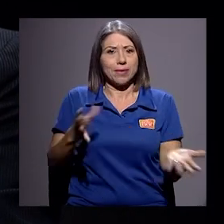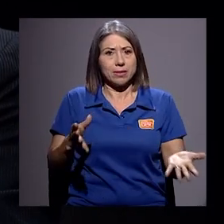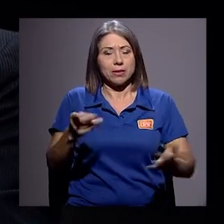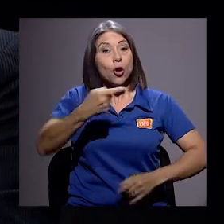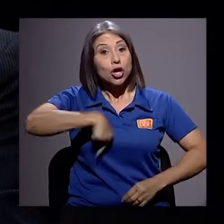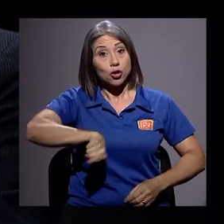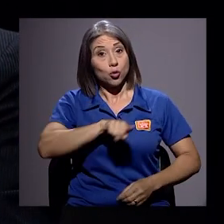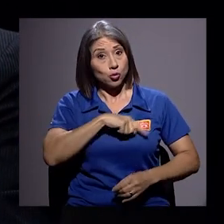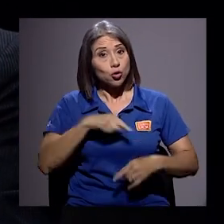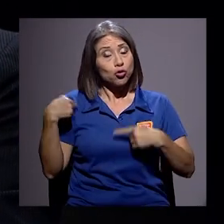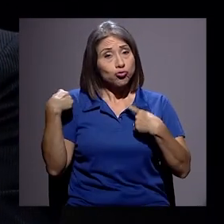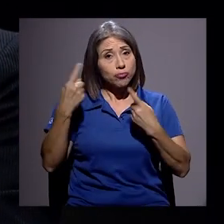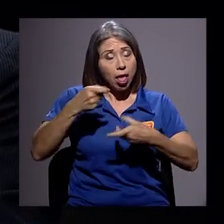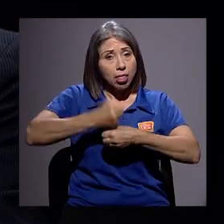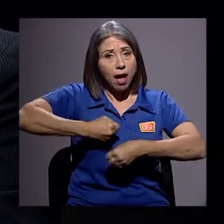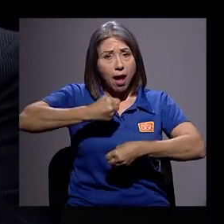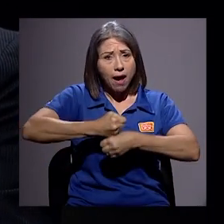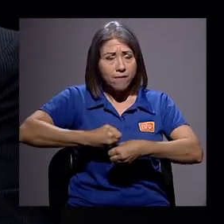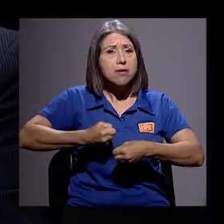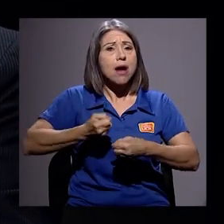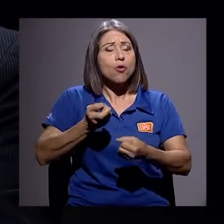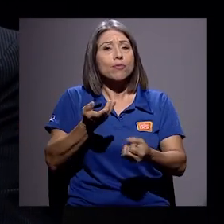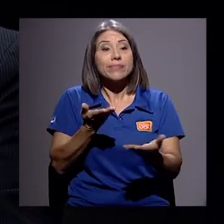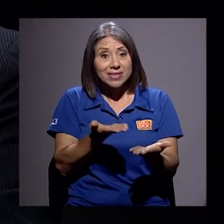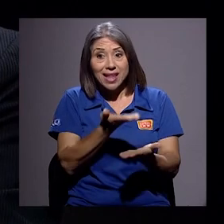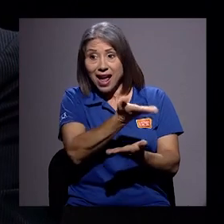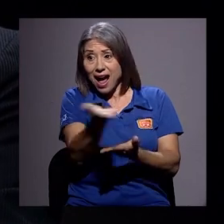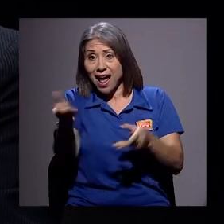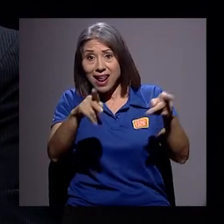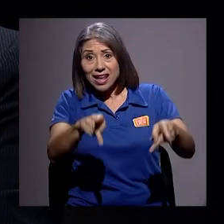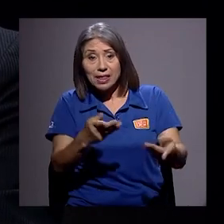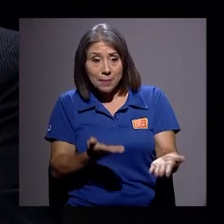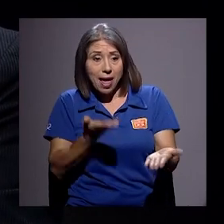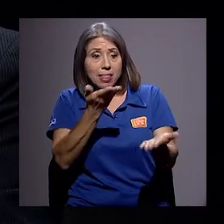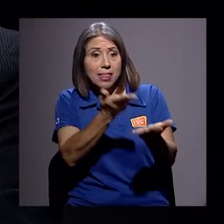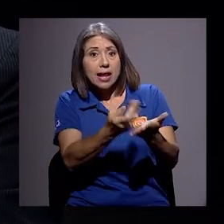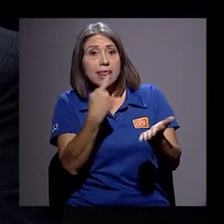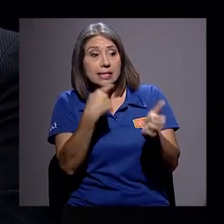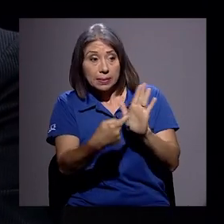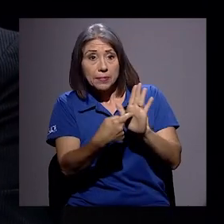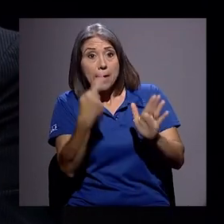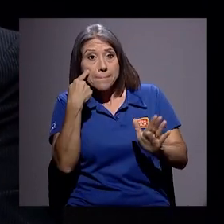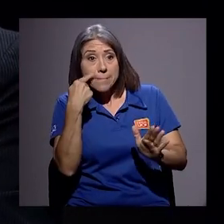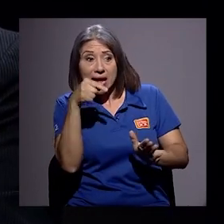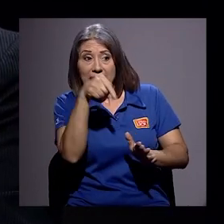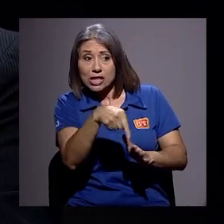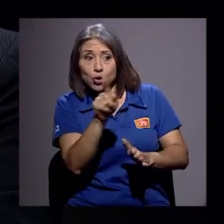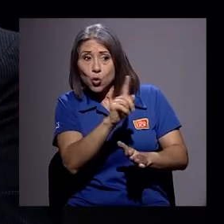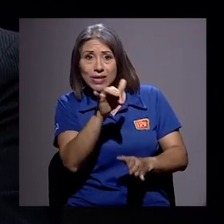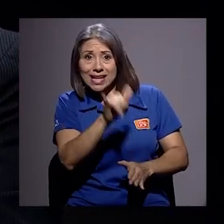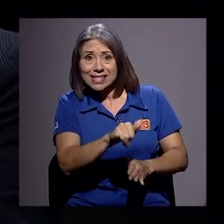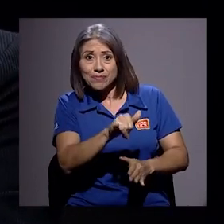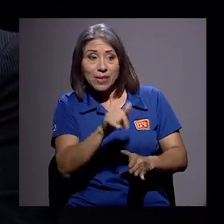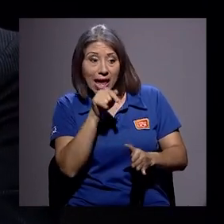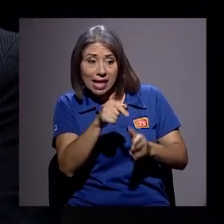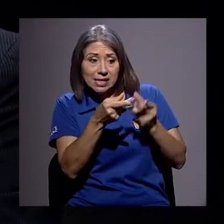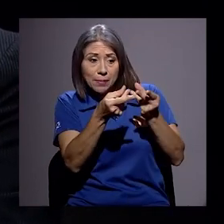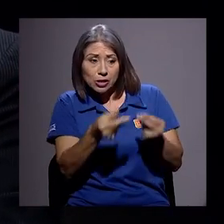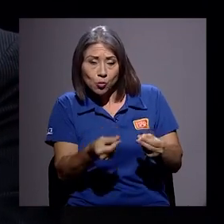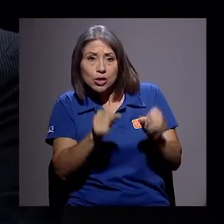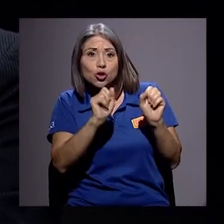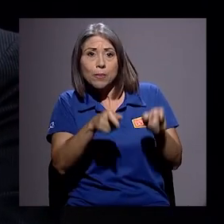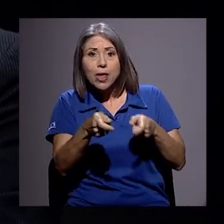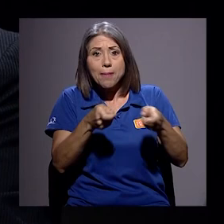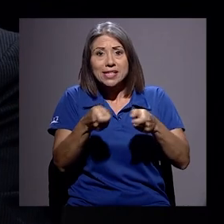y nosotros hemos venido haciendo un trabajo de plantearle a la gente vean esto no es así este este presupuesto que está aquí se puede administrar